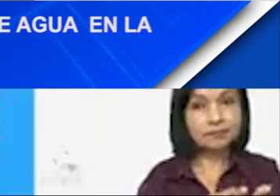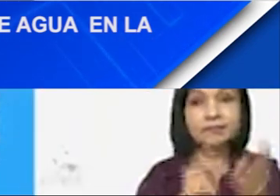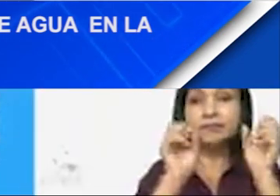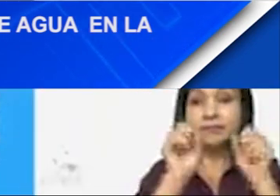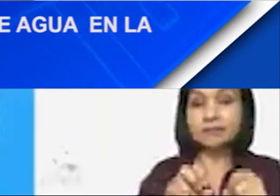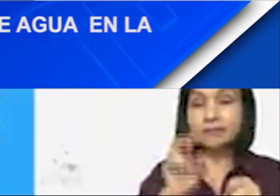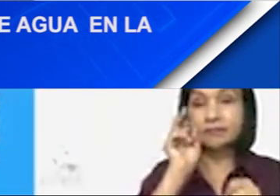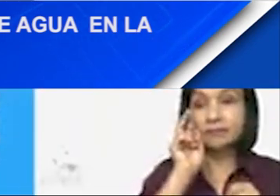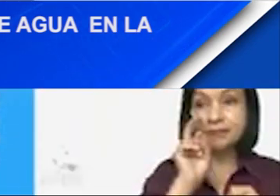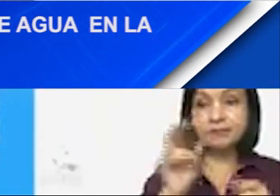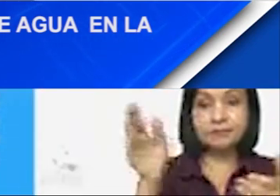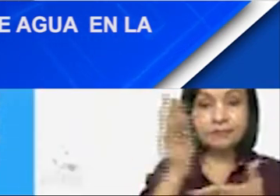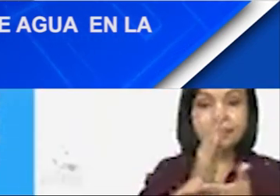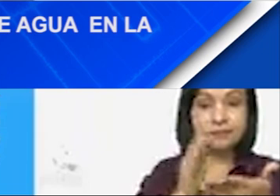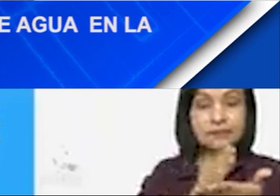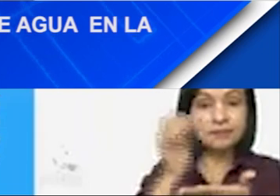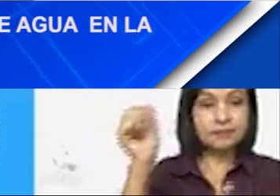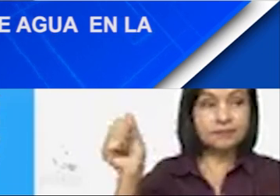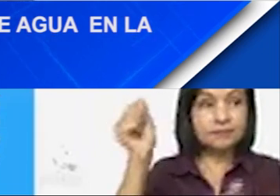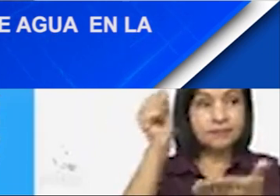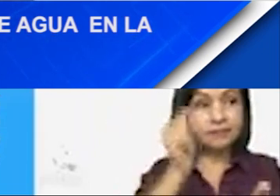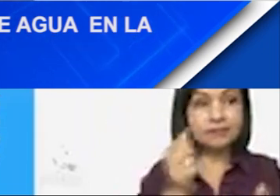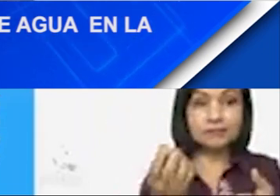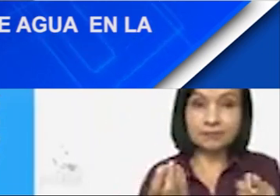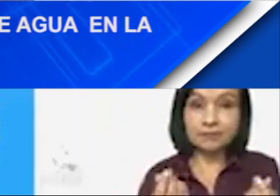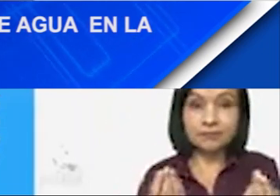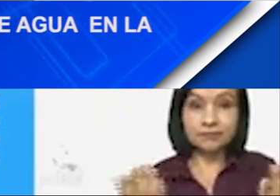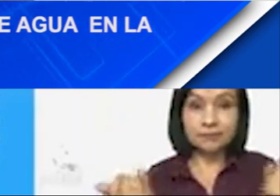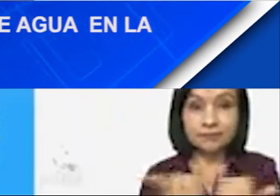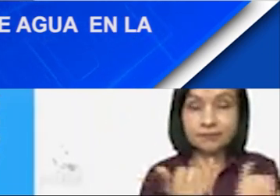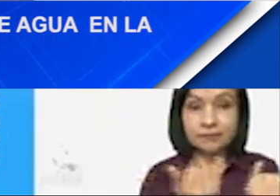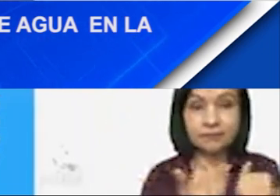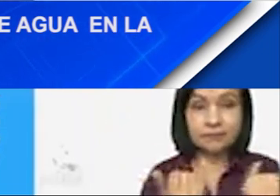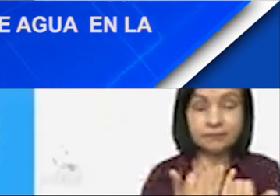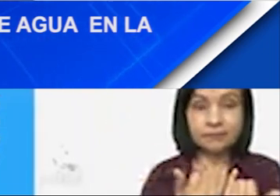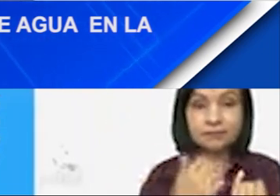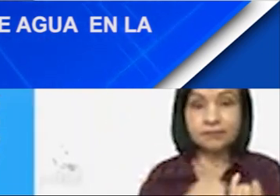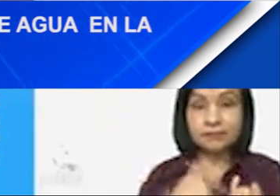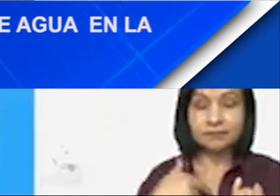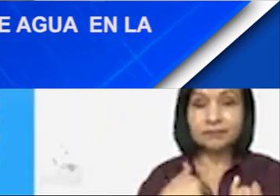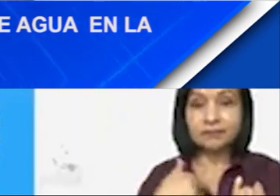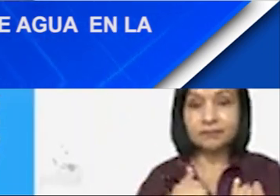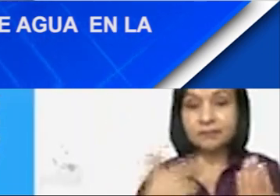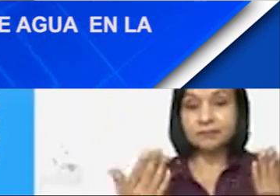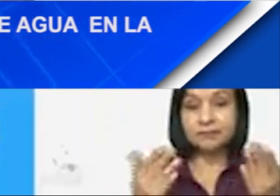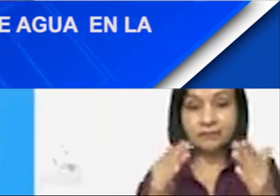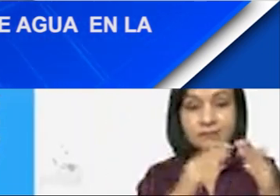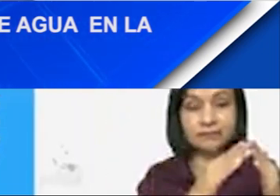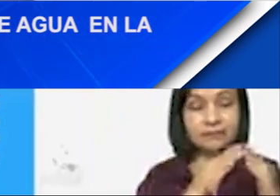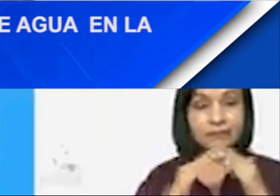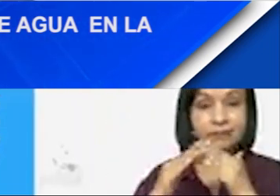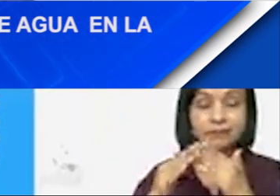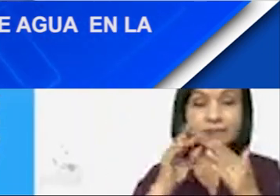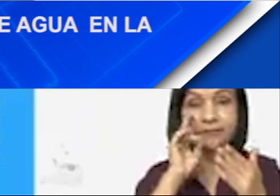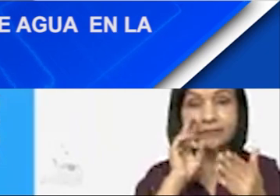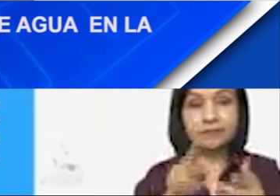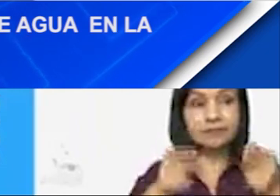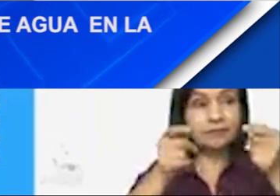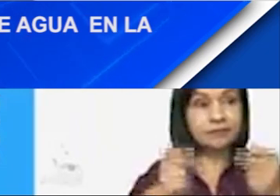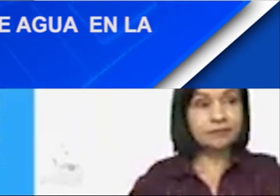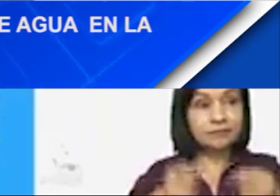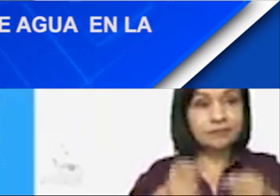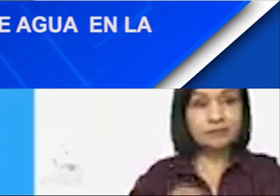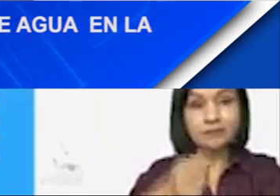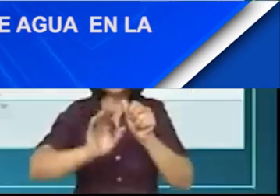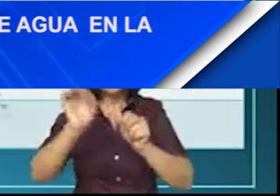fue asignado un presupuesto de 3.800 millones. Ya lo hemos conversado, que estamos empecinados en ejecutarlo cada uno de